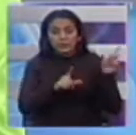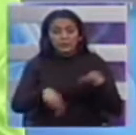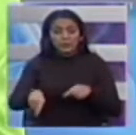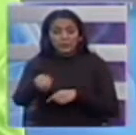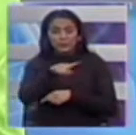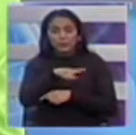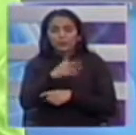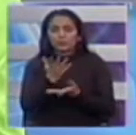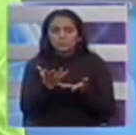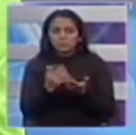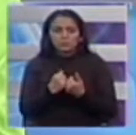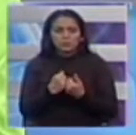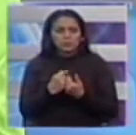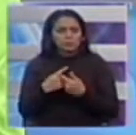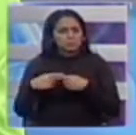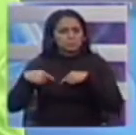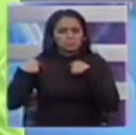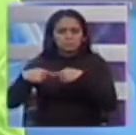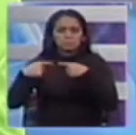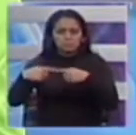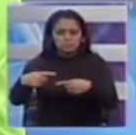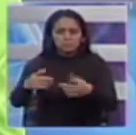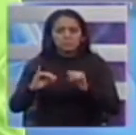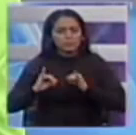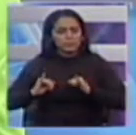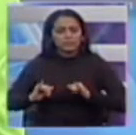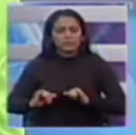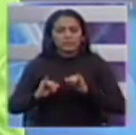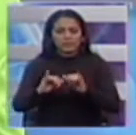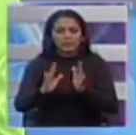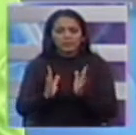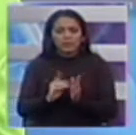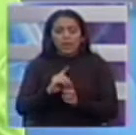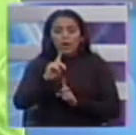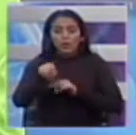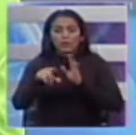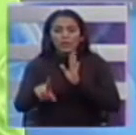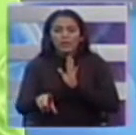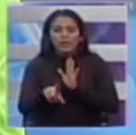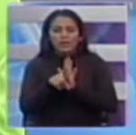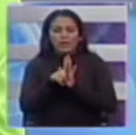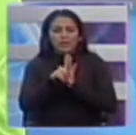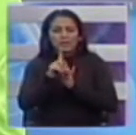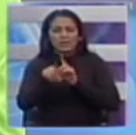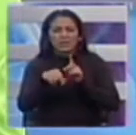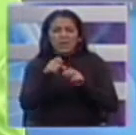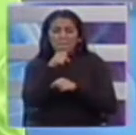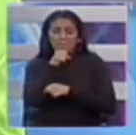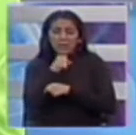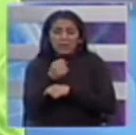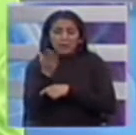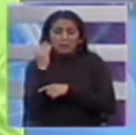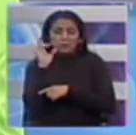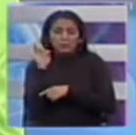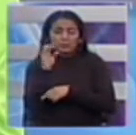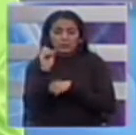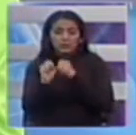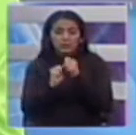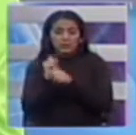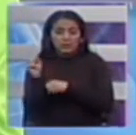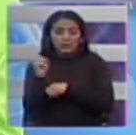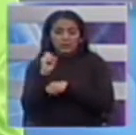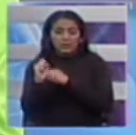el acoplar de manera permanente las normas que muchas veces están obsoletas de 80, 100 años después de la aprobación